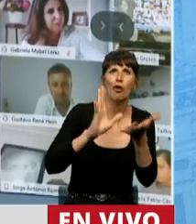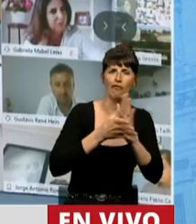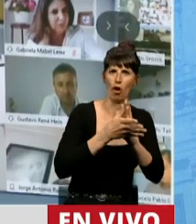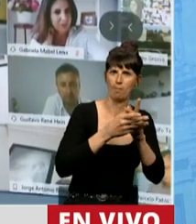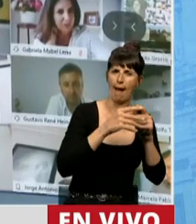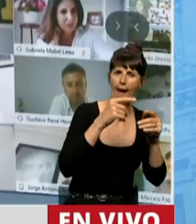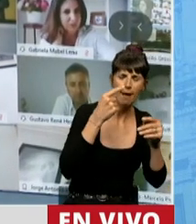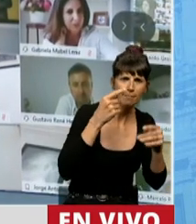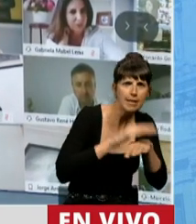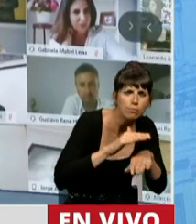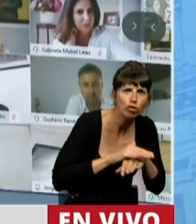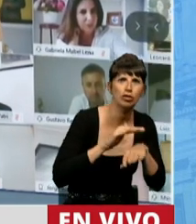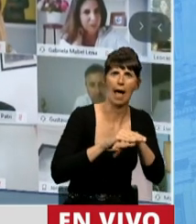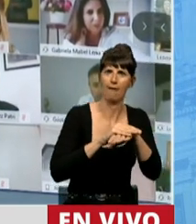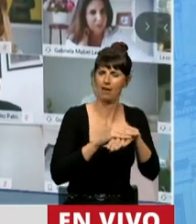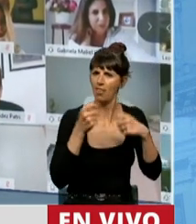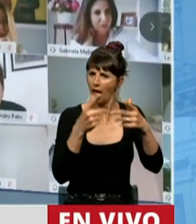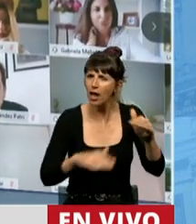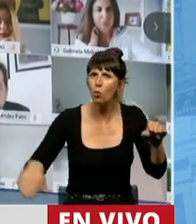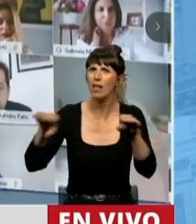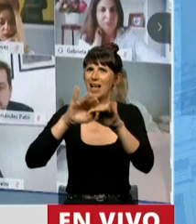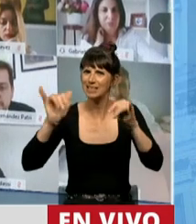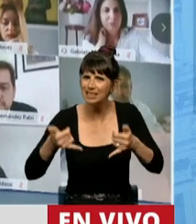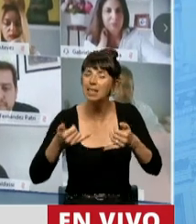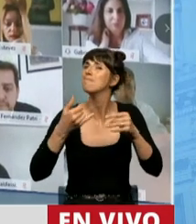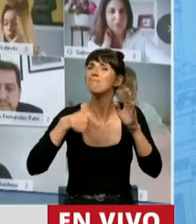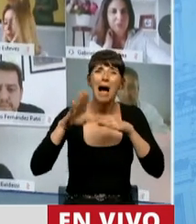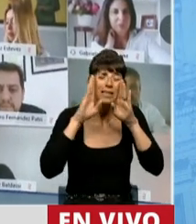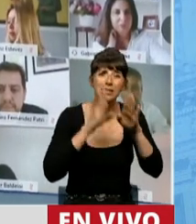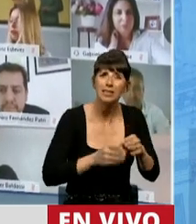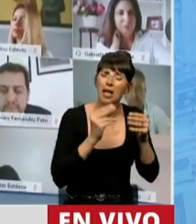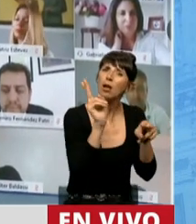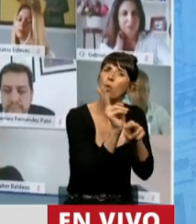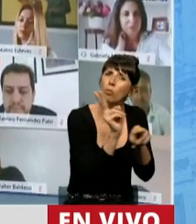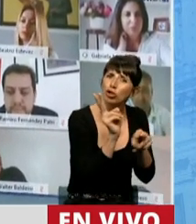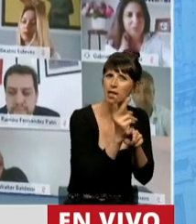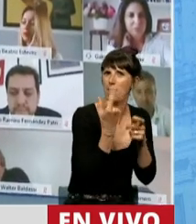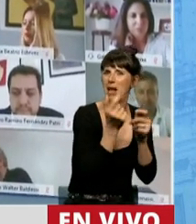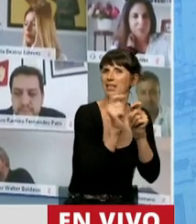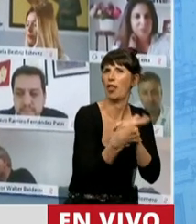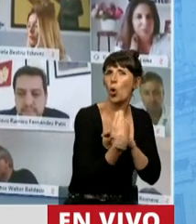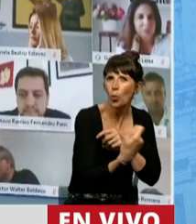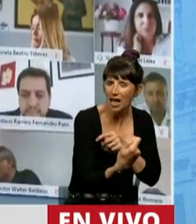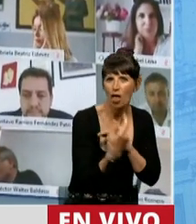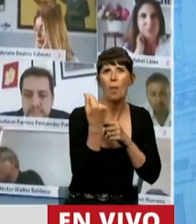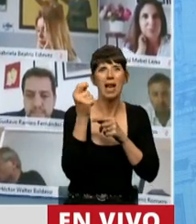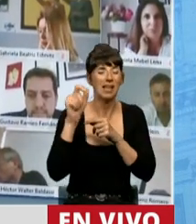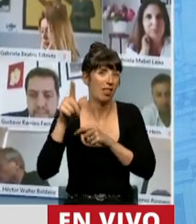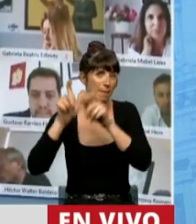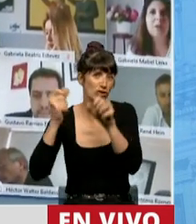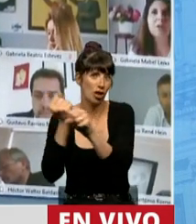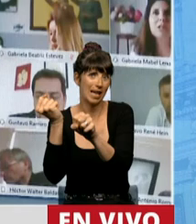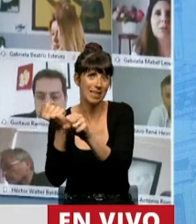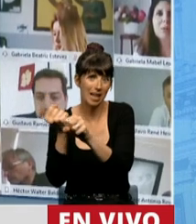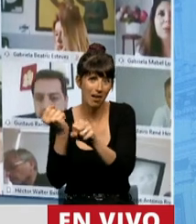y equitativa fundamentalmente resguardando los fondos de los jubilados y de los trabajadores respetando el círculo virtuoso